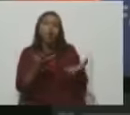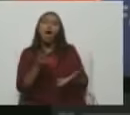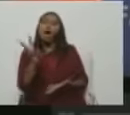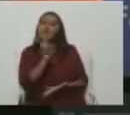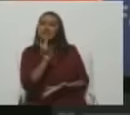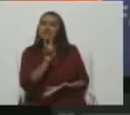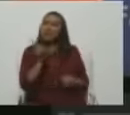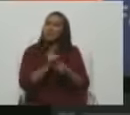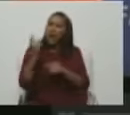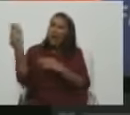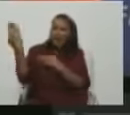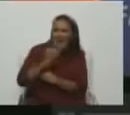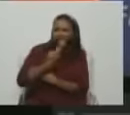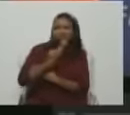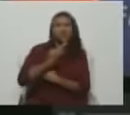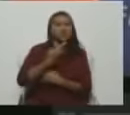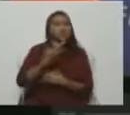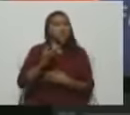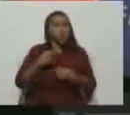los días,